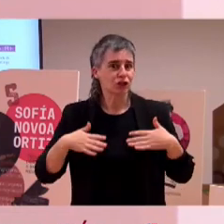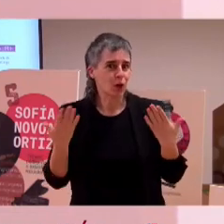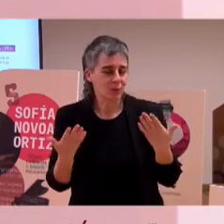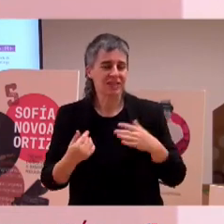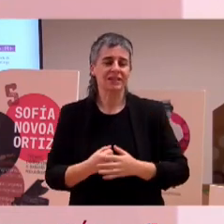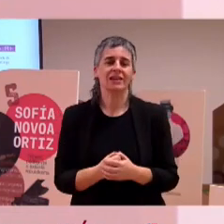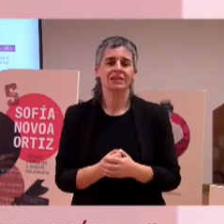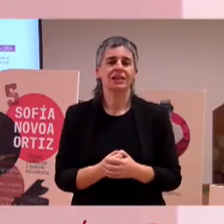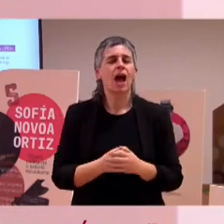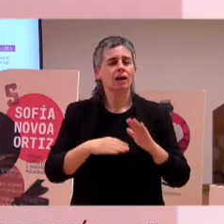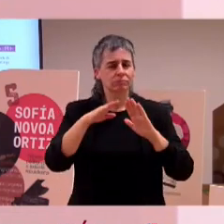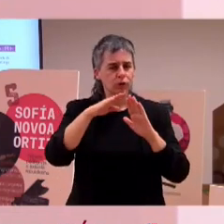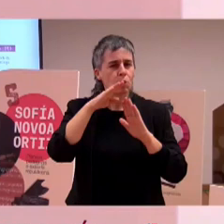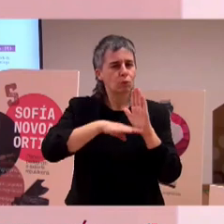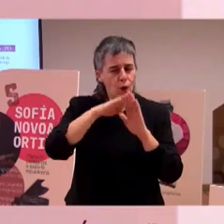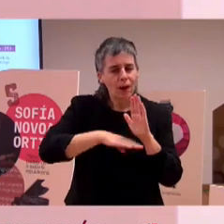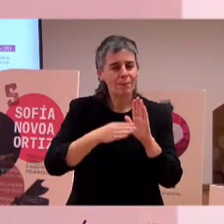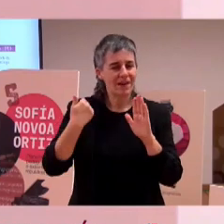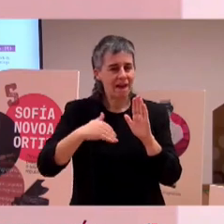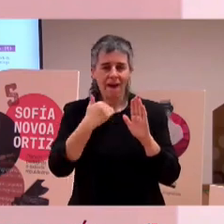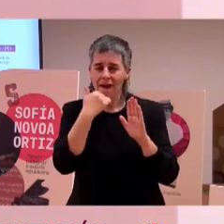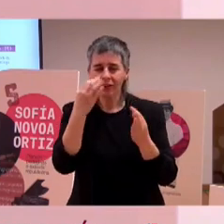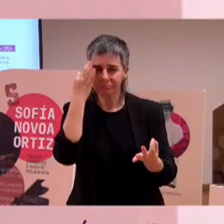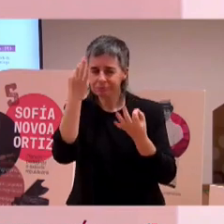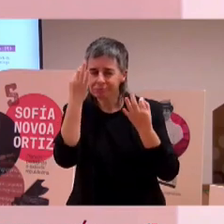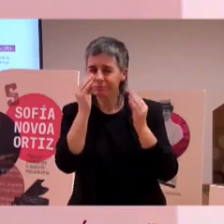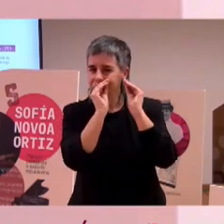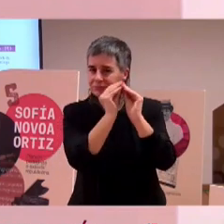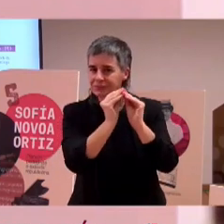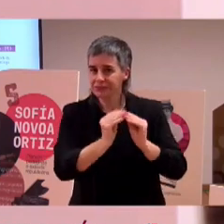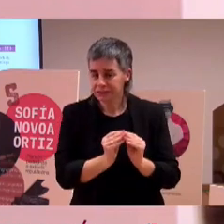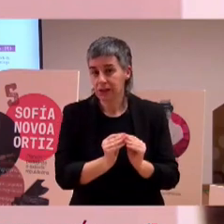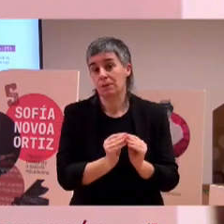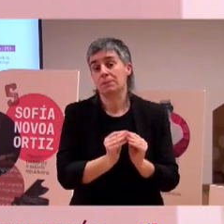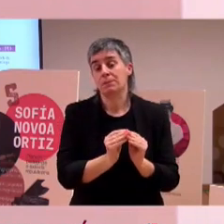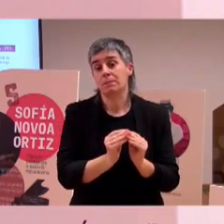case perfilada e que como novidade efectivamente terá, bueno, pues esa figura